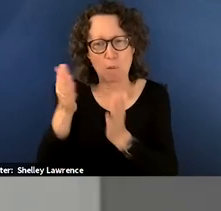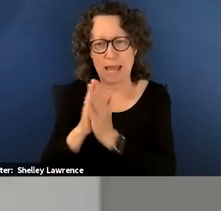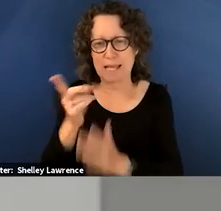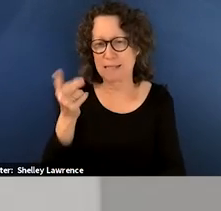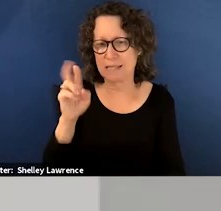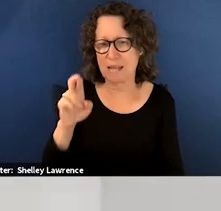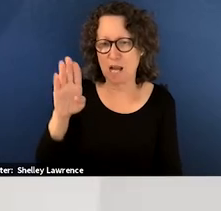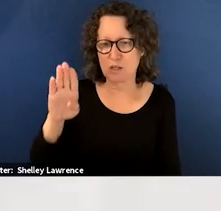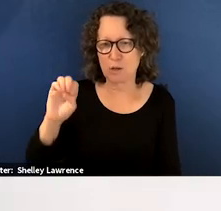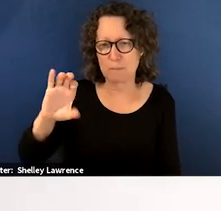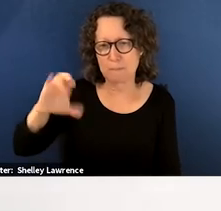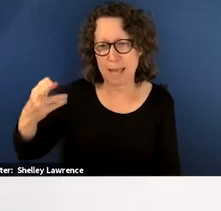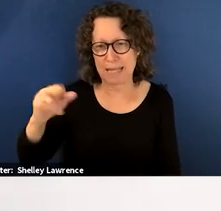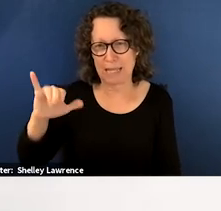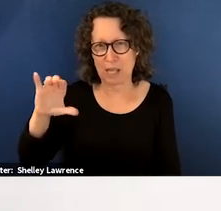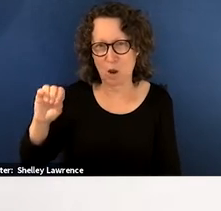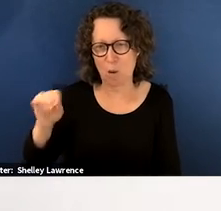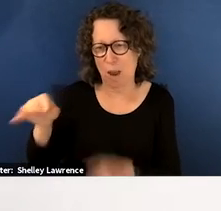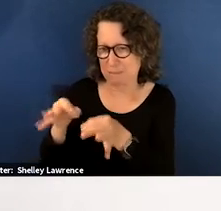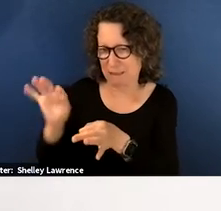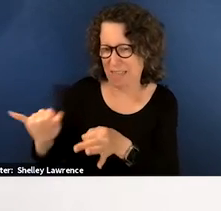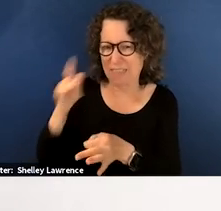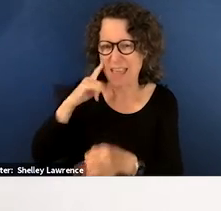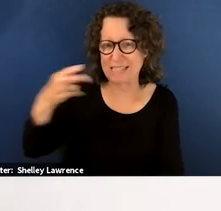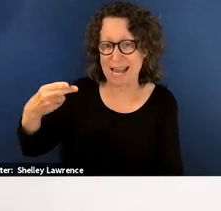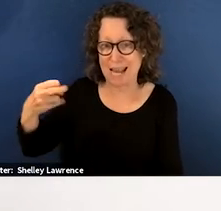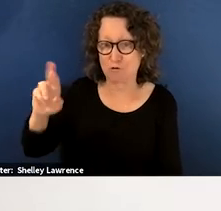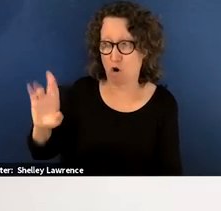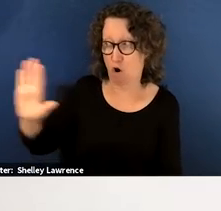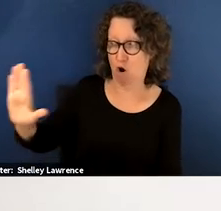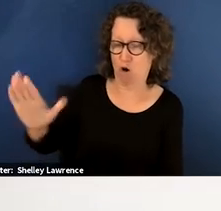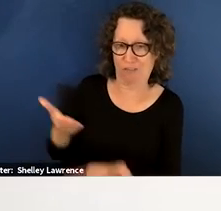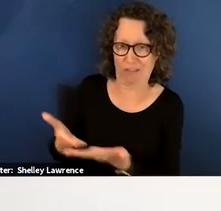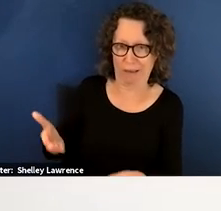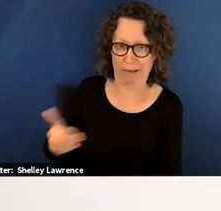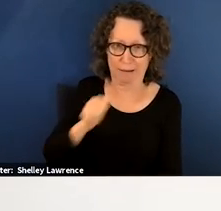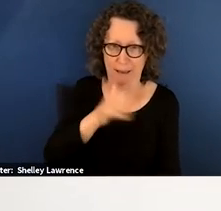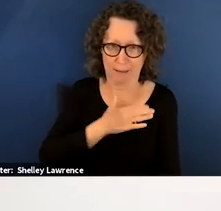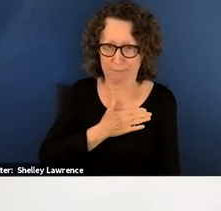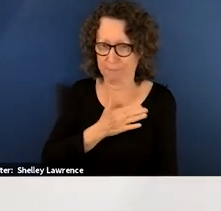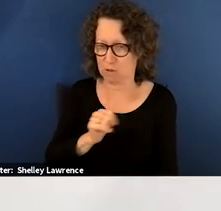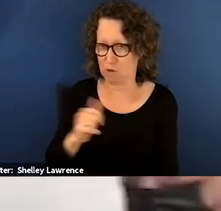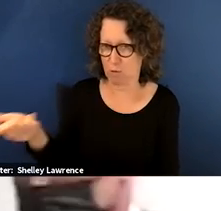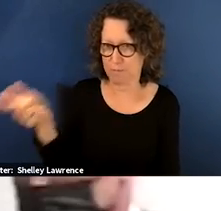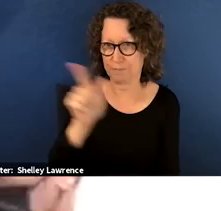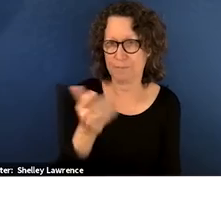doctor Vecchio que nos explique esto, porque esto es un proceso de recursos humanos.